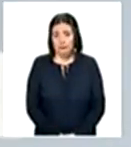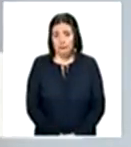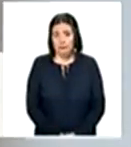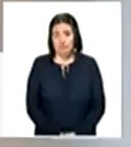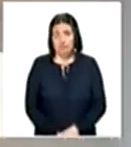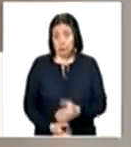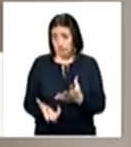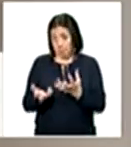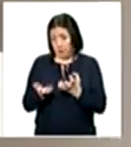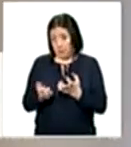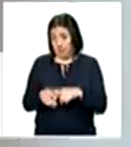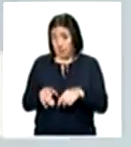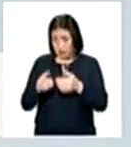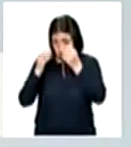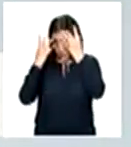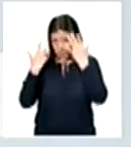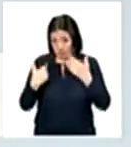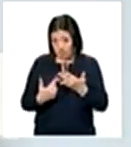¿Quieres casarte?